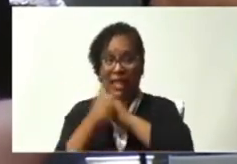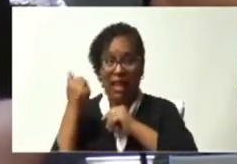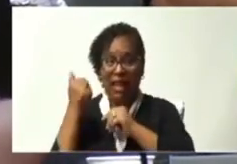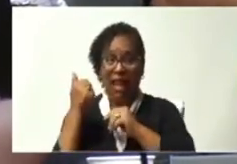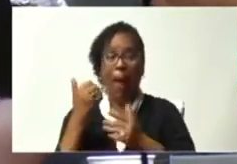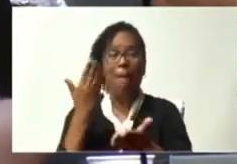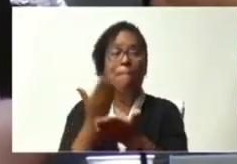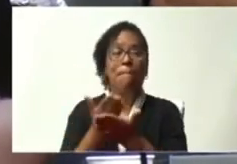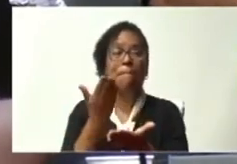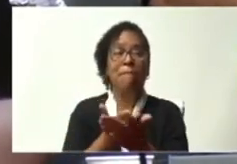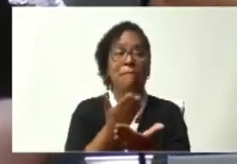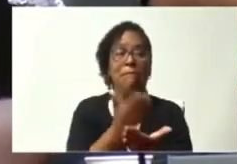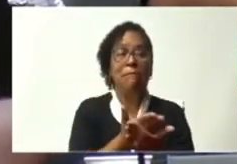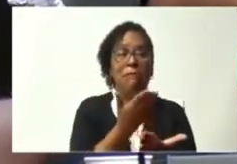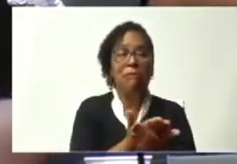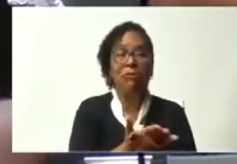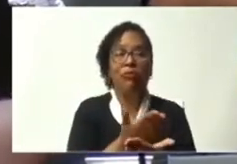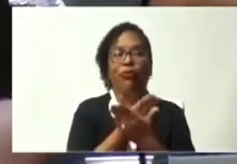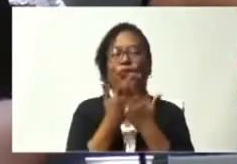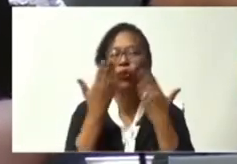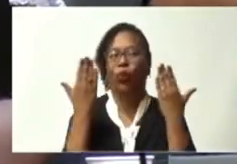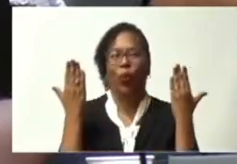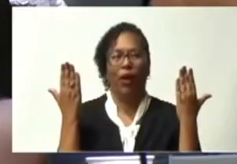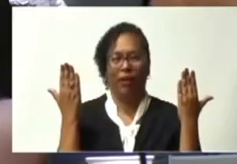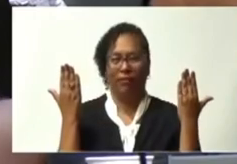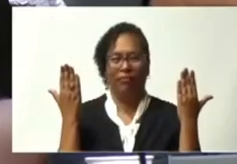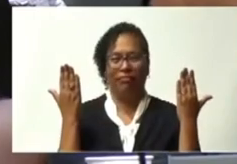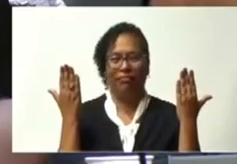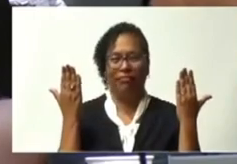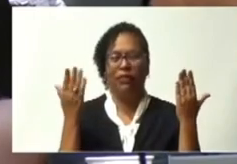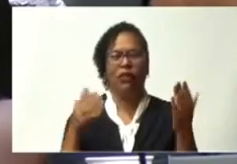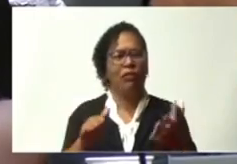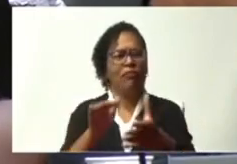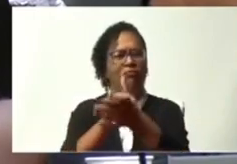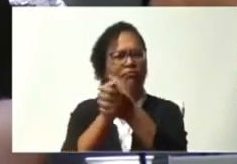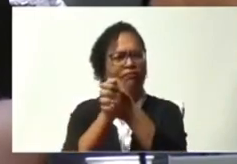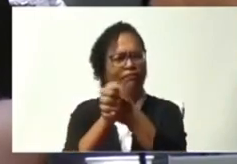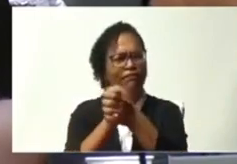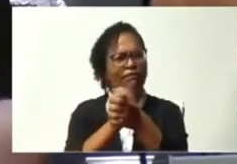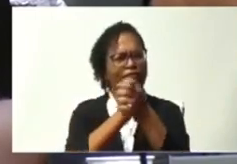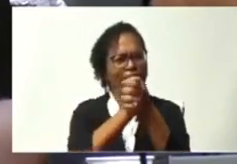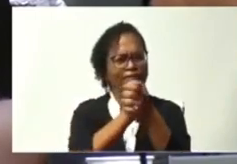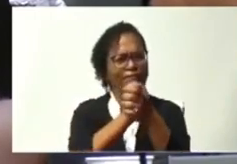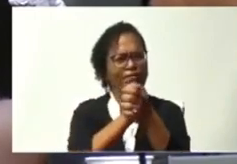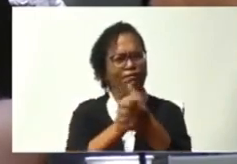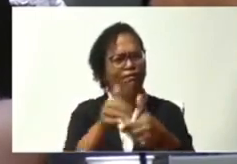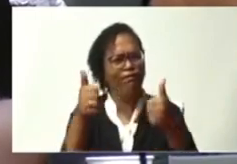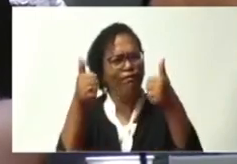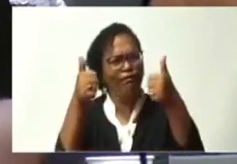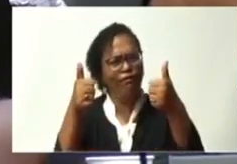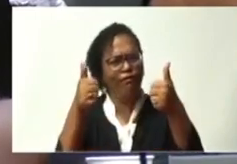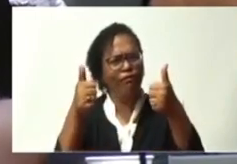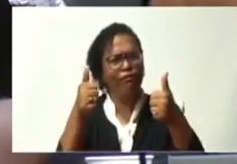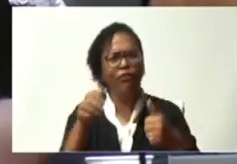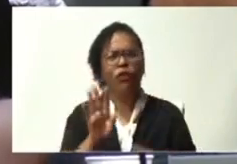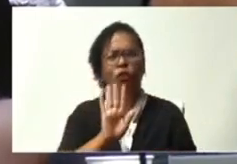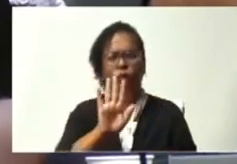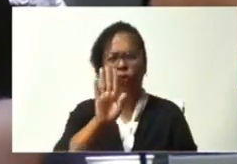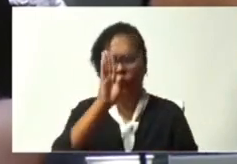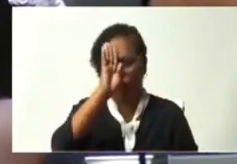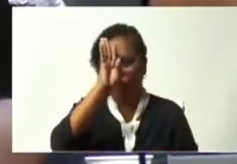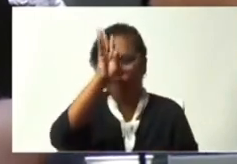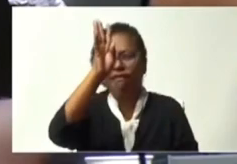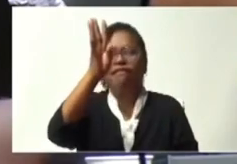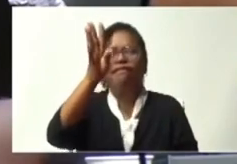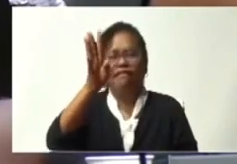que son sustraídas de su ganado felicitar a los iniciadores de esta obra aunque se dice que no hay